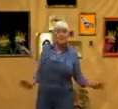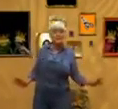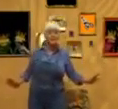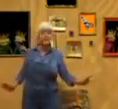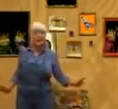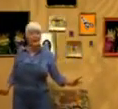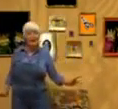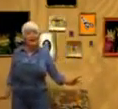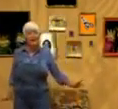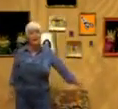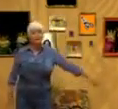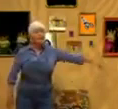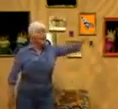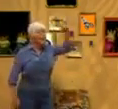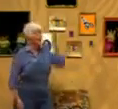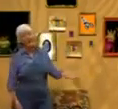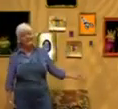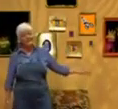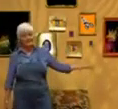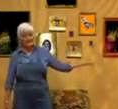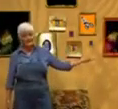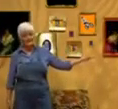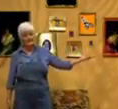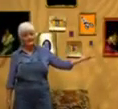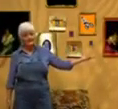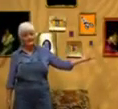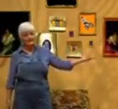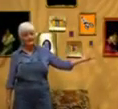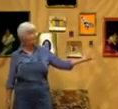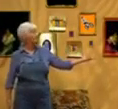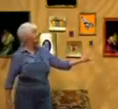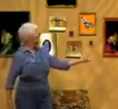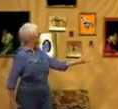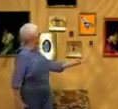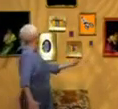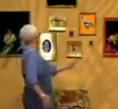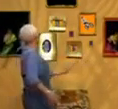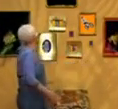el príncipe meunet.